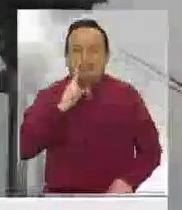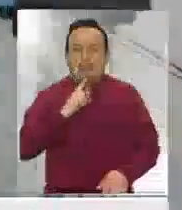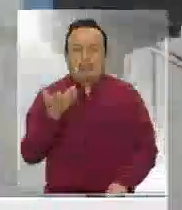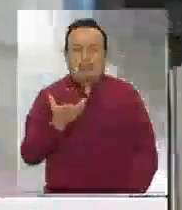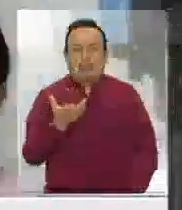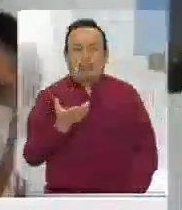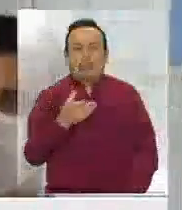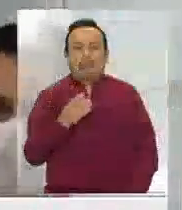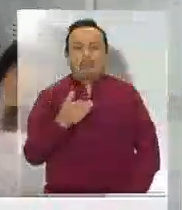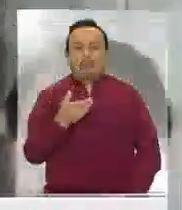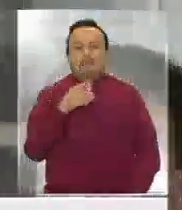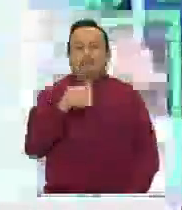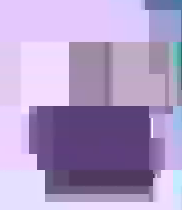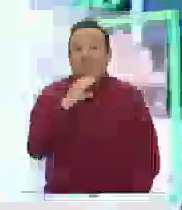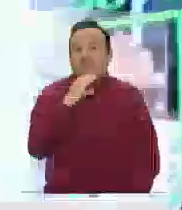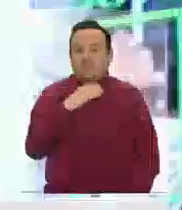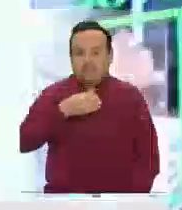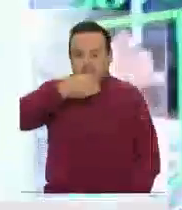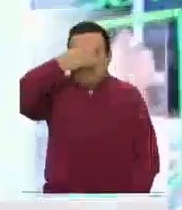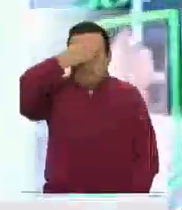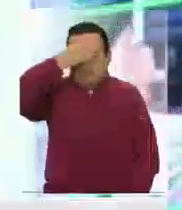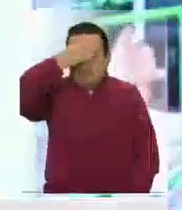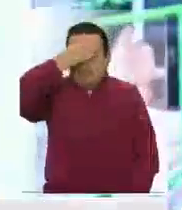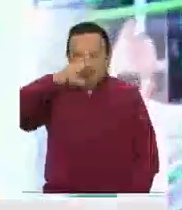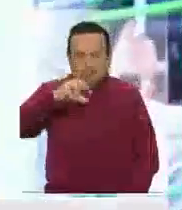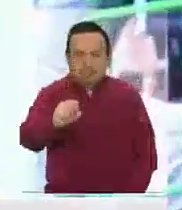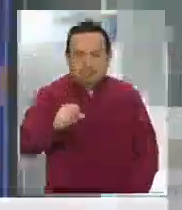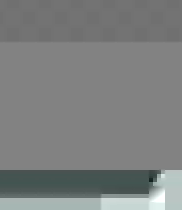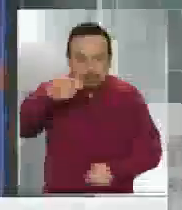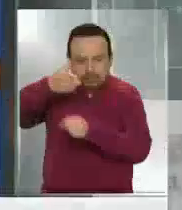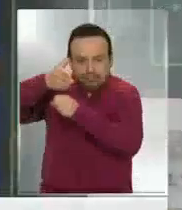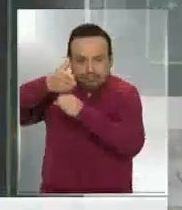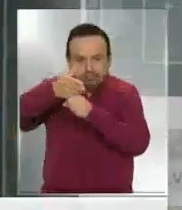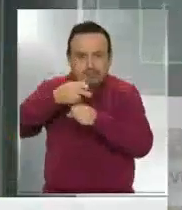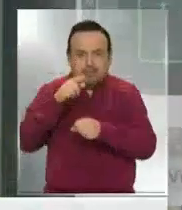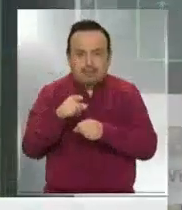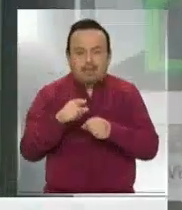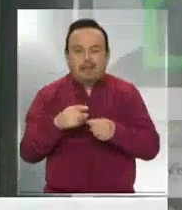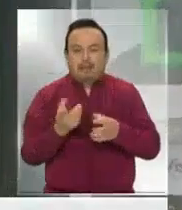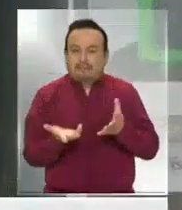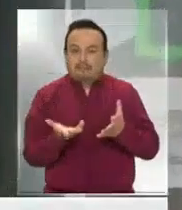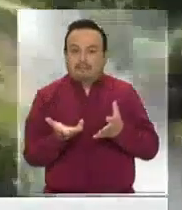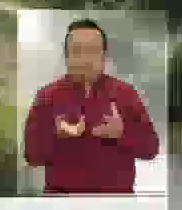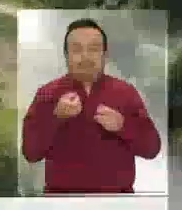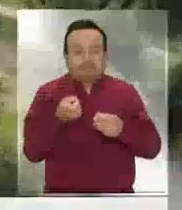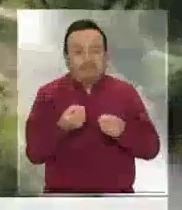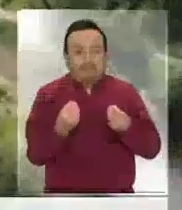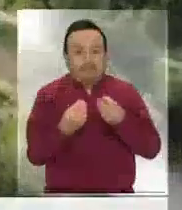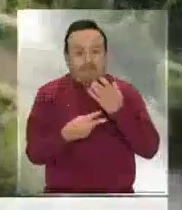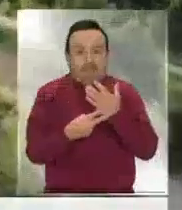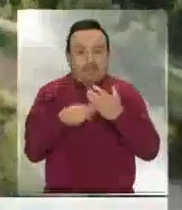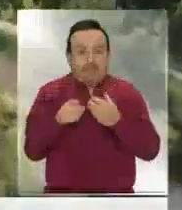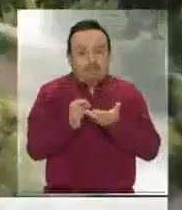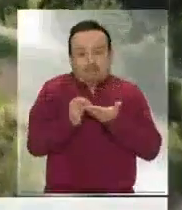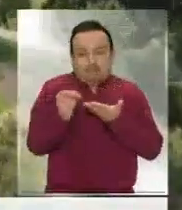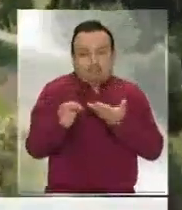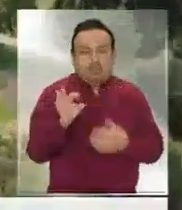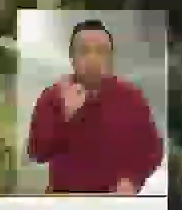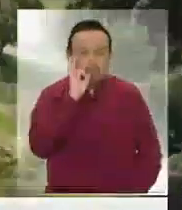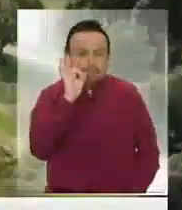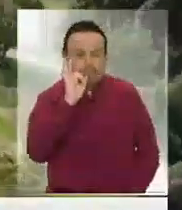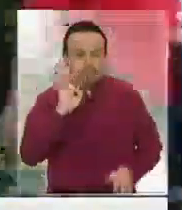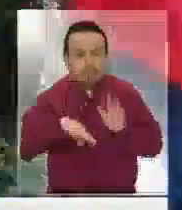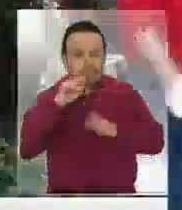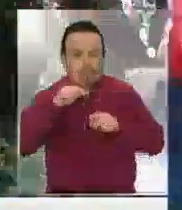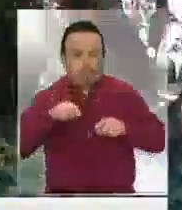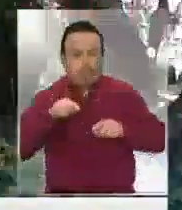Prueba con una taza de café en la cabeza, que deja en evidencia la efectividad de este nuevo método en medio de una pandemia para una de las comunas con mayor población flotante